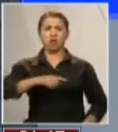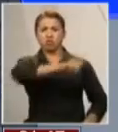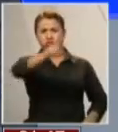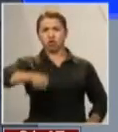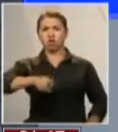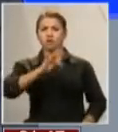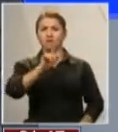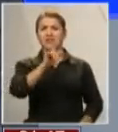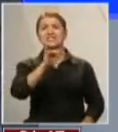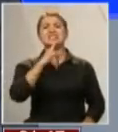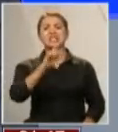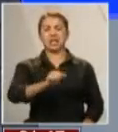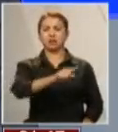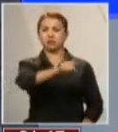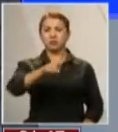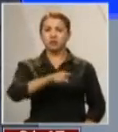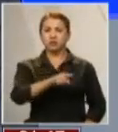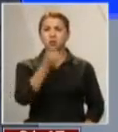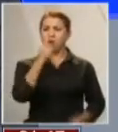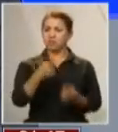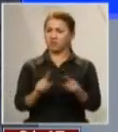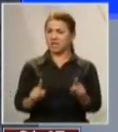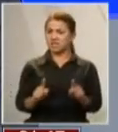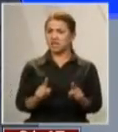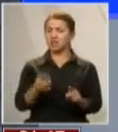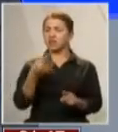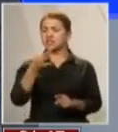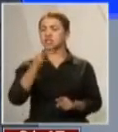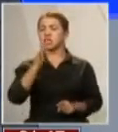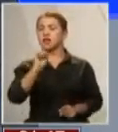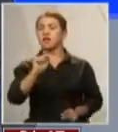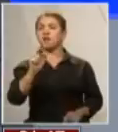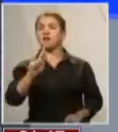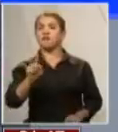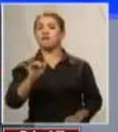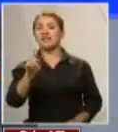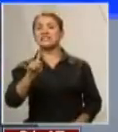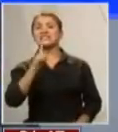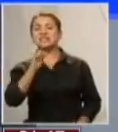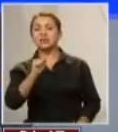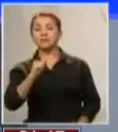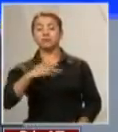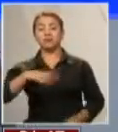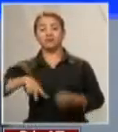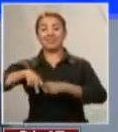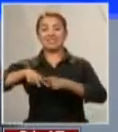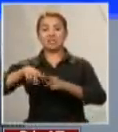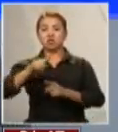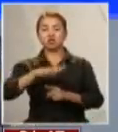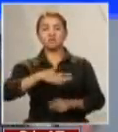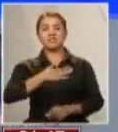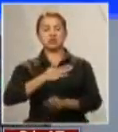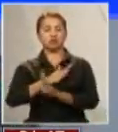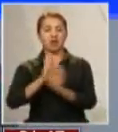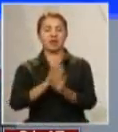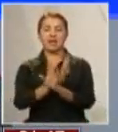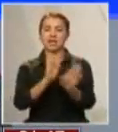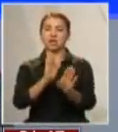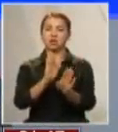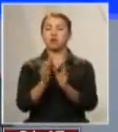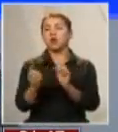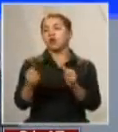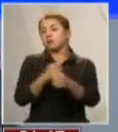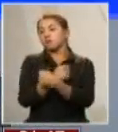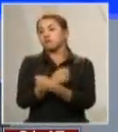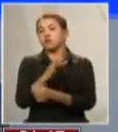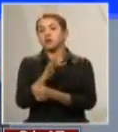fascistas. Había voz. ¿Qué diferencia hay entre decirle fascista y decirle representante? Bueno, yo la verdad no me siento ningún fascista, yo no me voy a abrazar con ningún dictador como